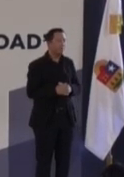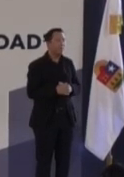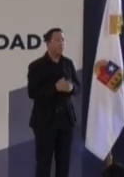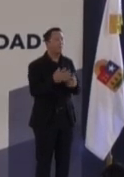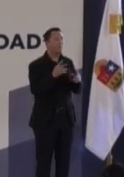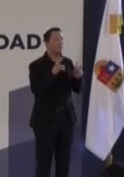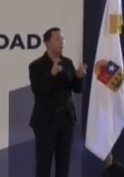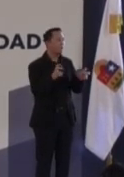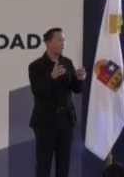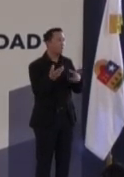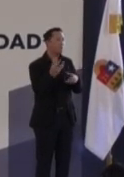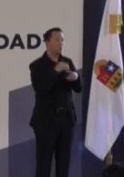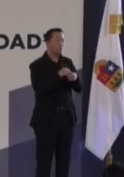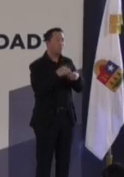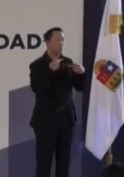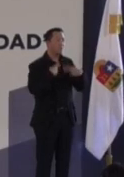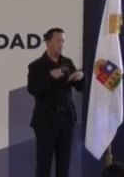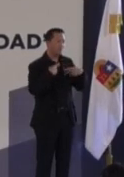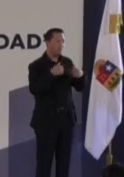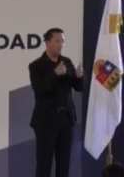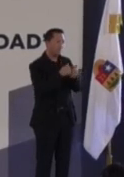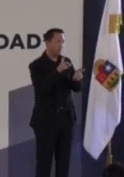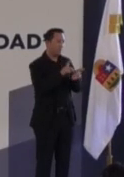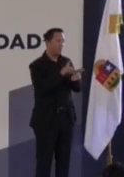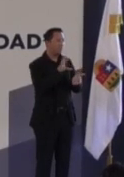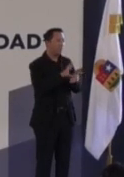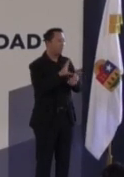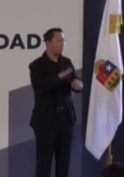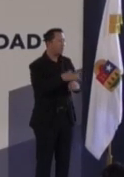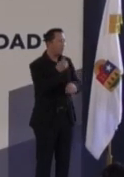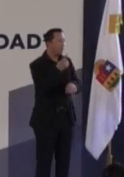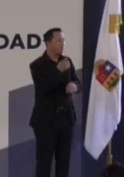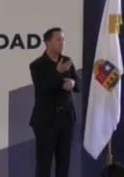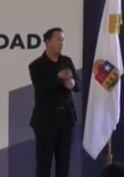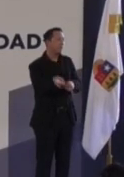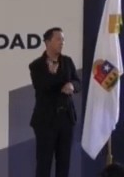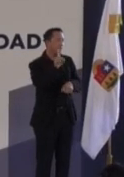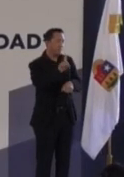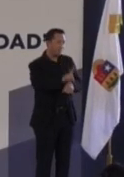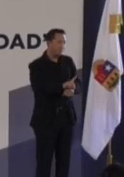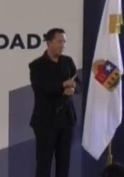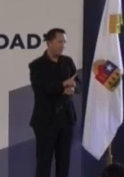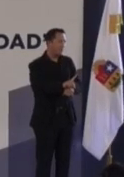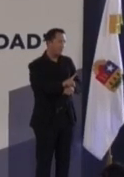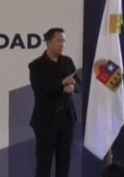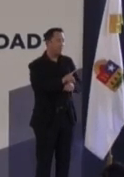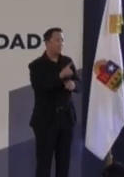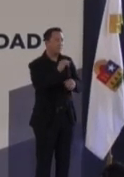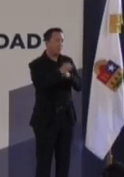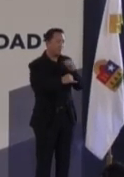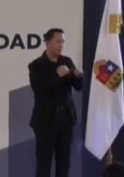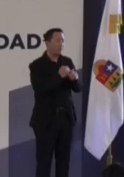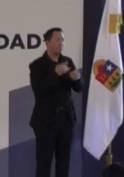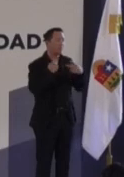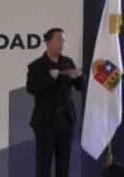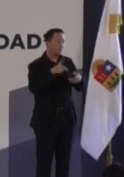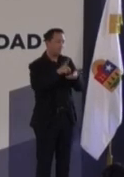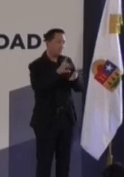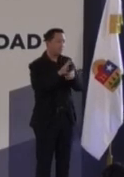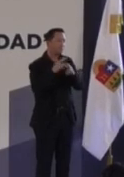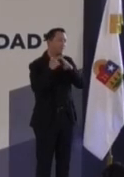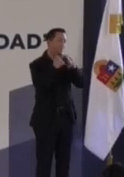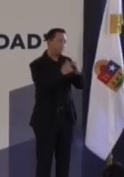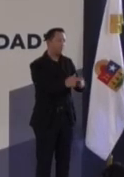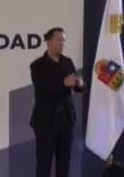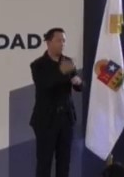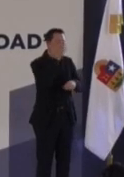de Personas con Discapacidad en conmemoración del Día Internacional de las Personas con Discapacidad. Sean bienvenidos